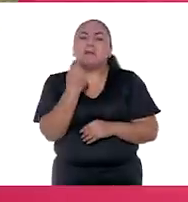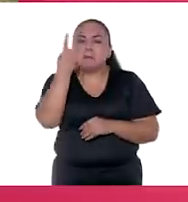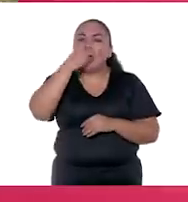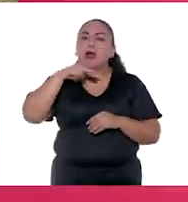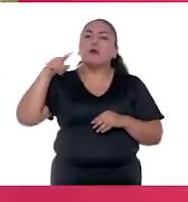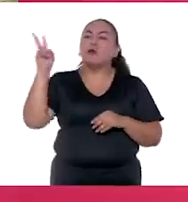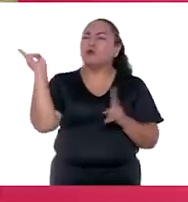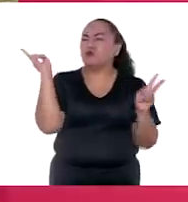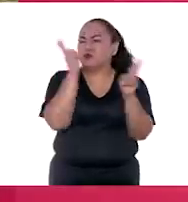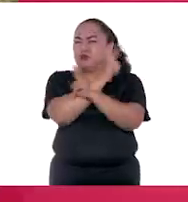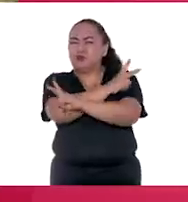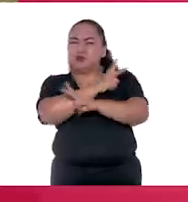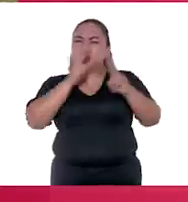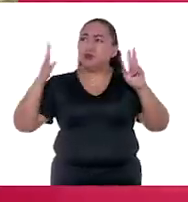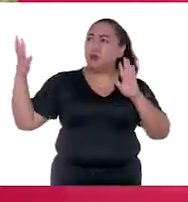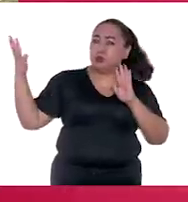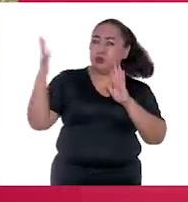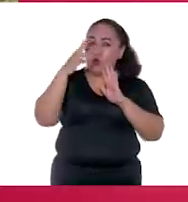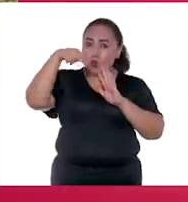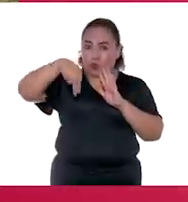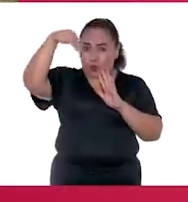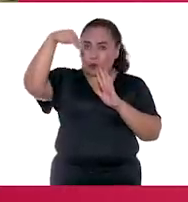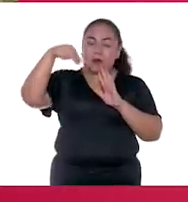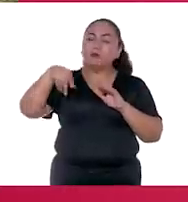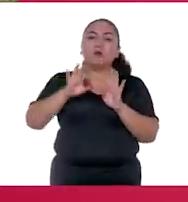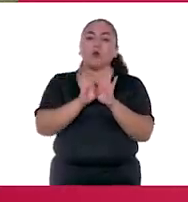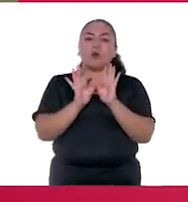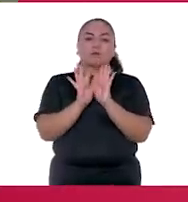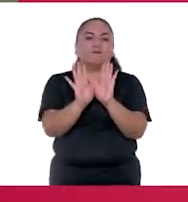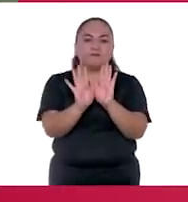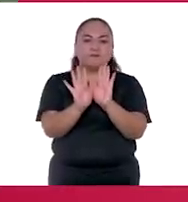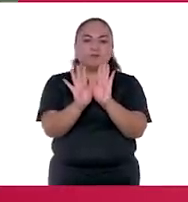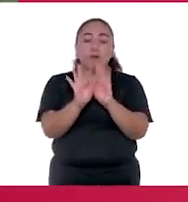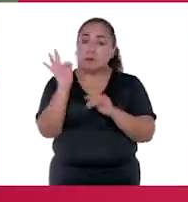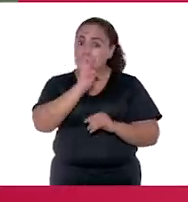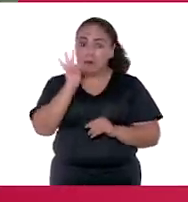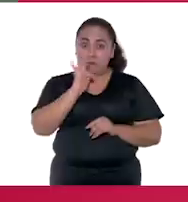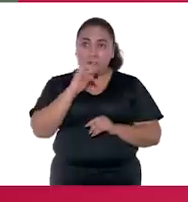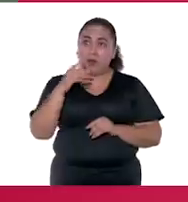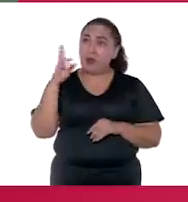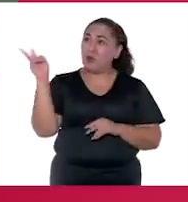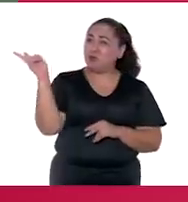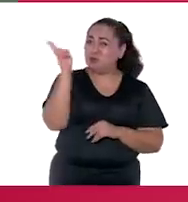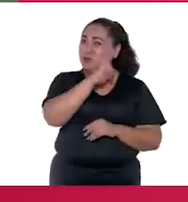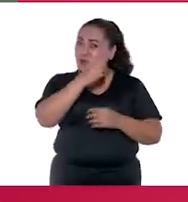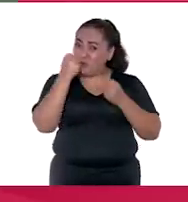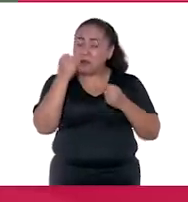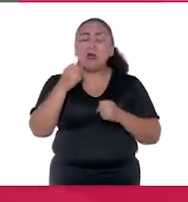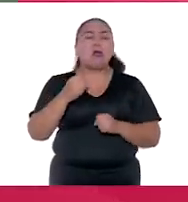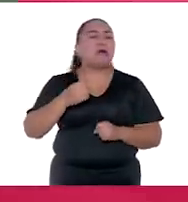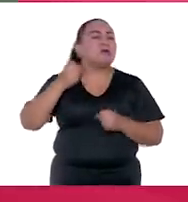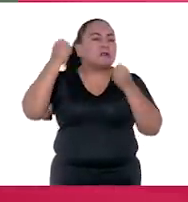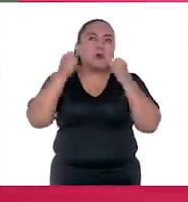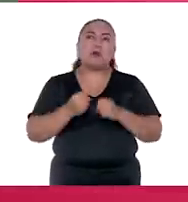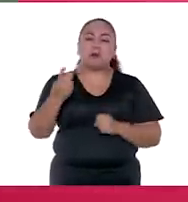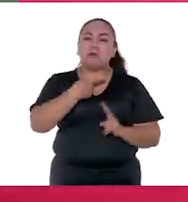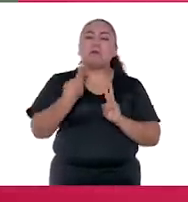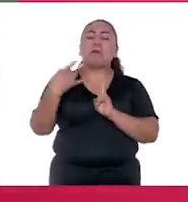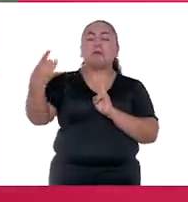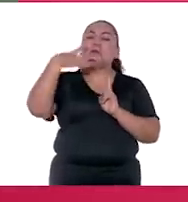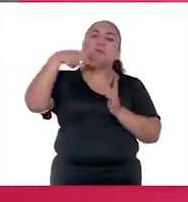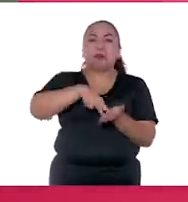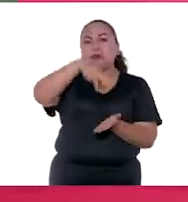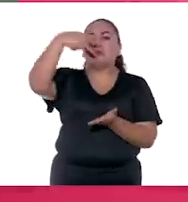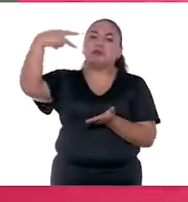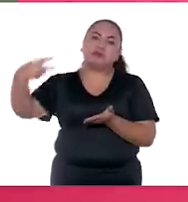norte. Porque si fueran más fuertes, Rodrigo y yo segurito saldríamos literalmente volando de aquí.